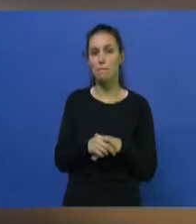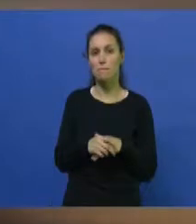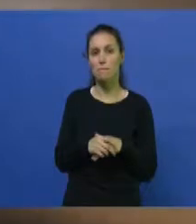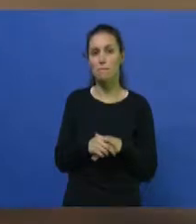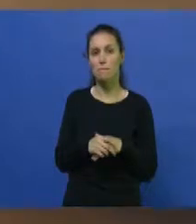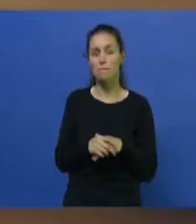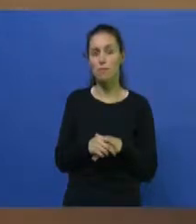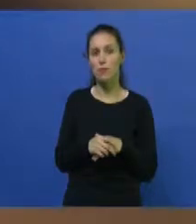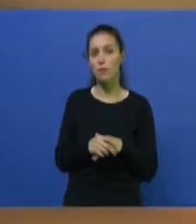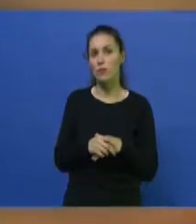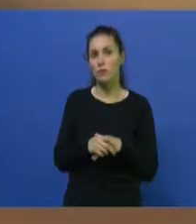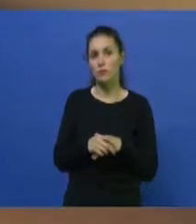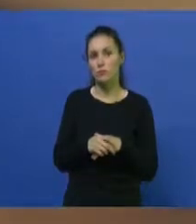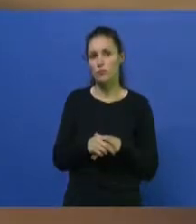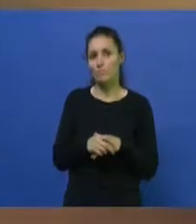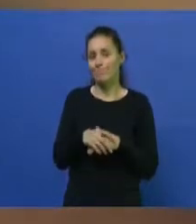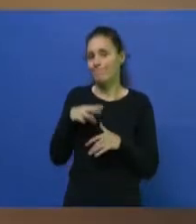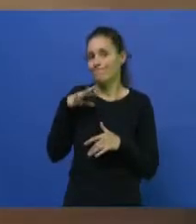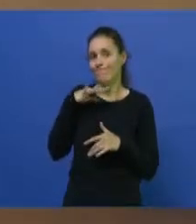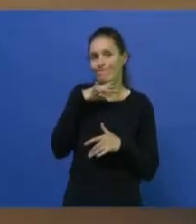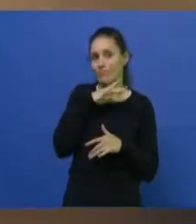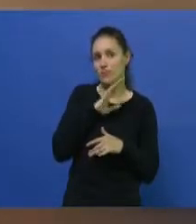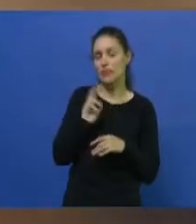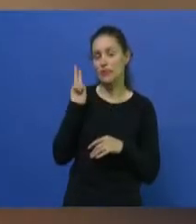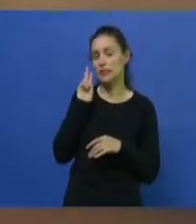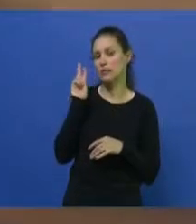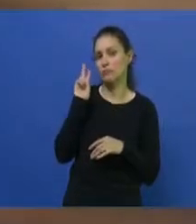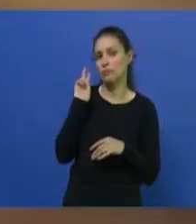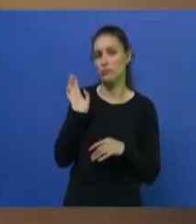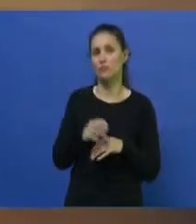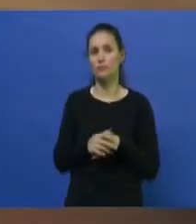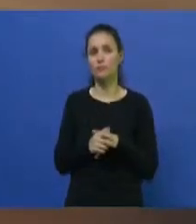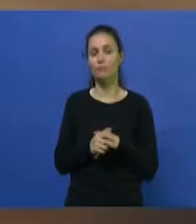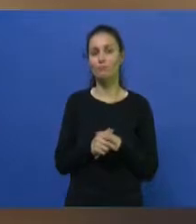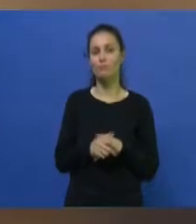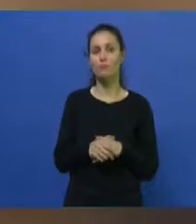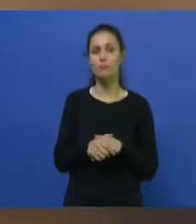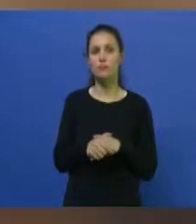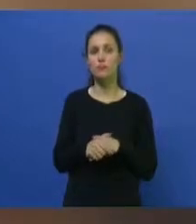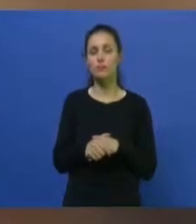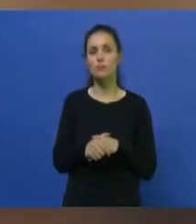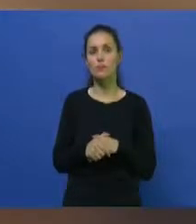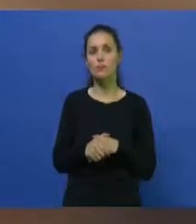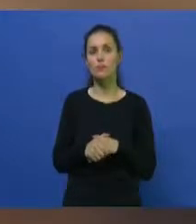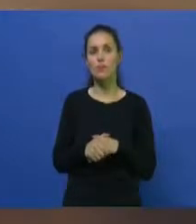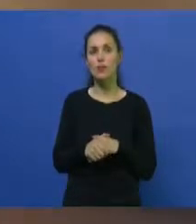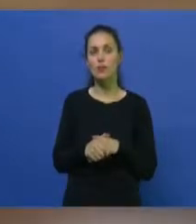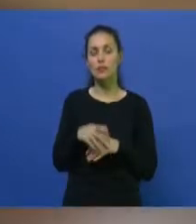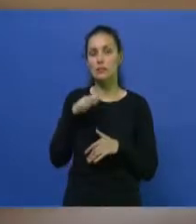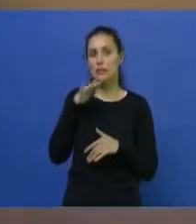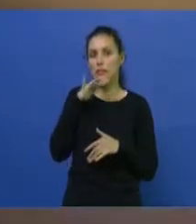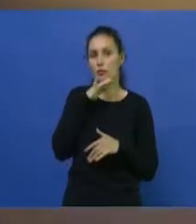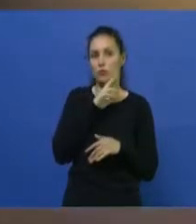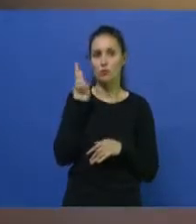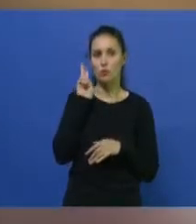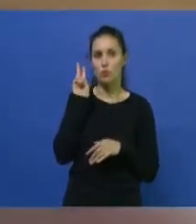Señor presidente, digamos un poco del tema. Quería decirle a ustedes,